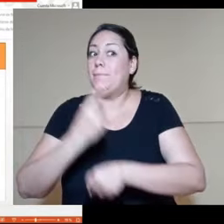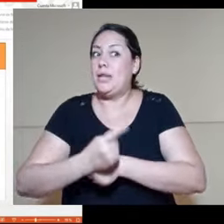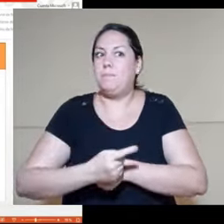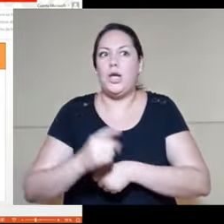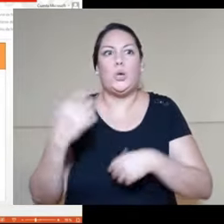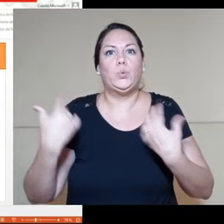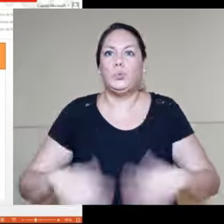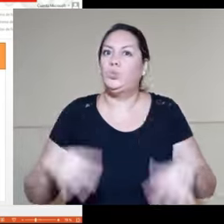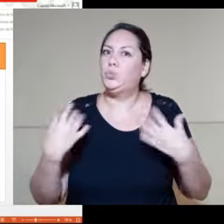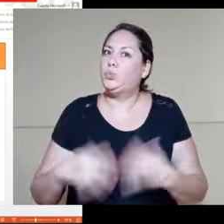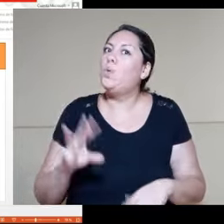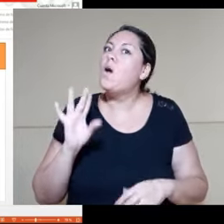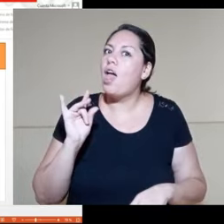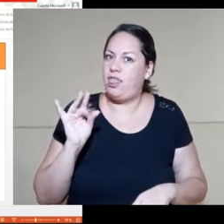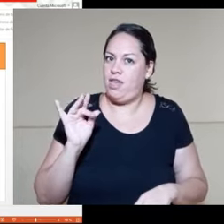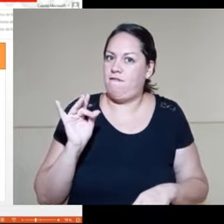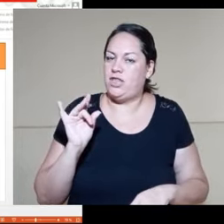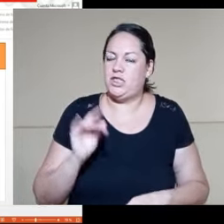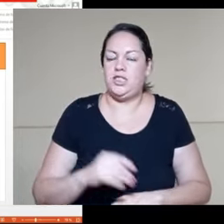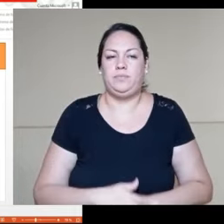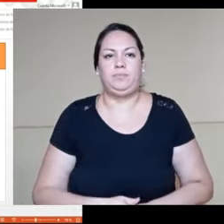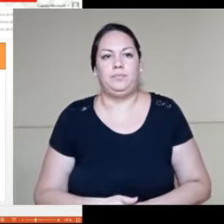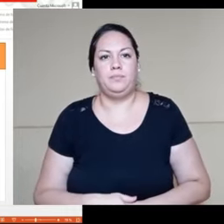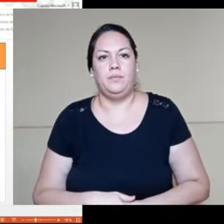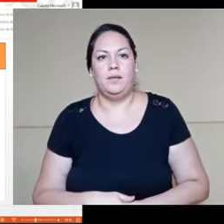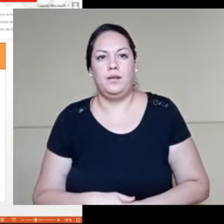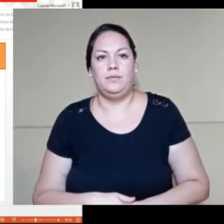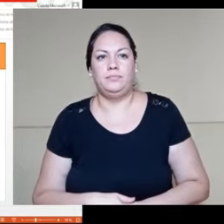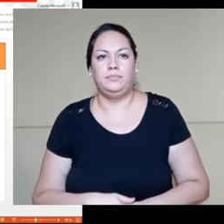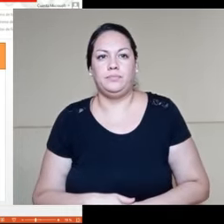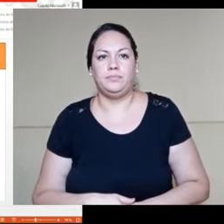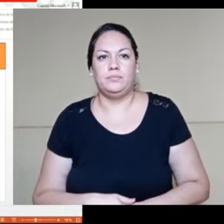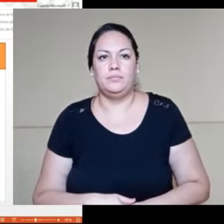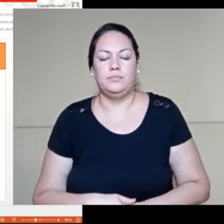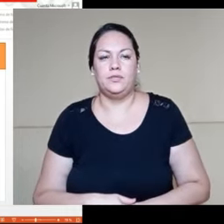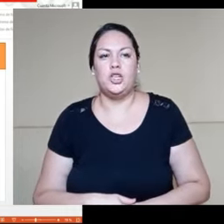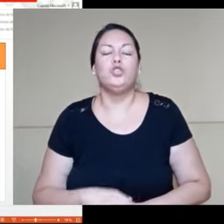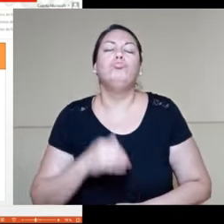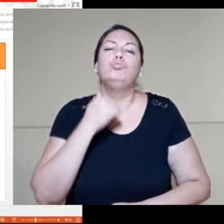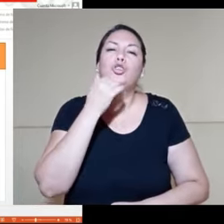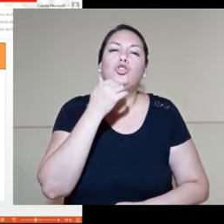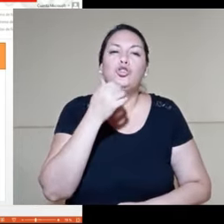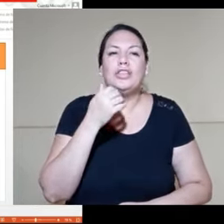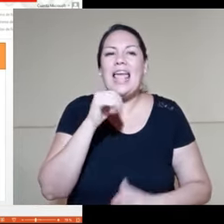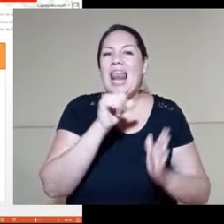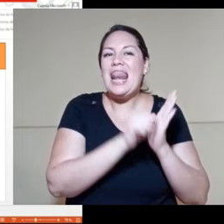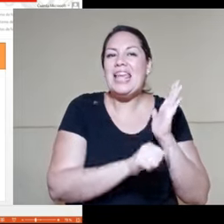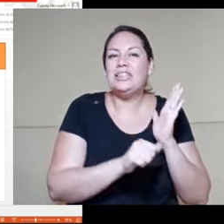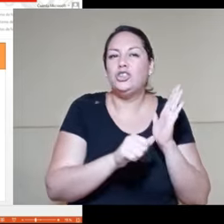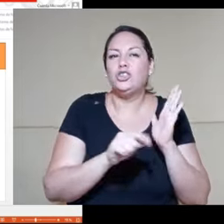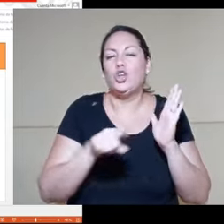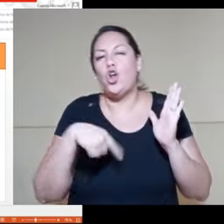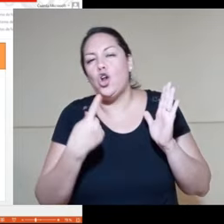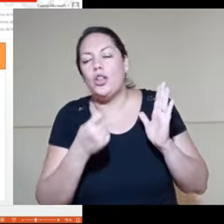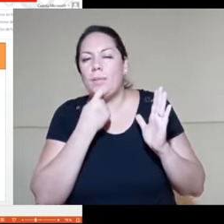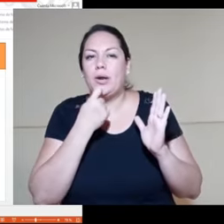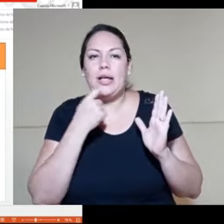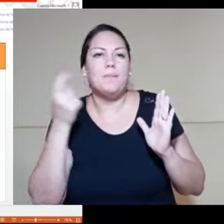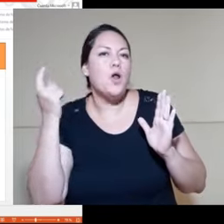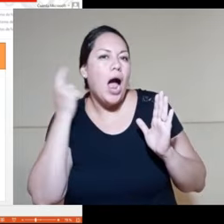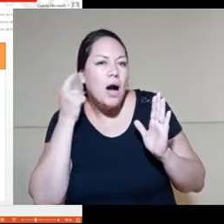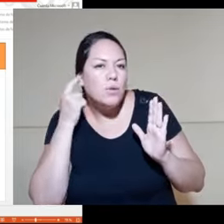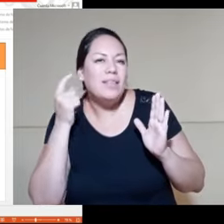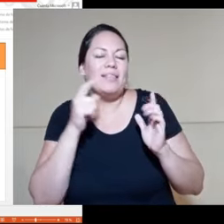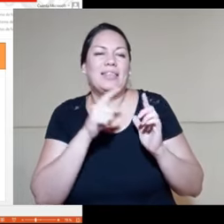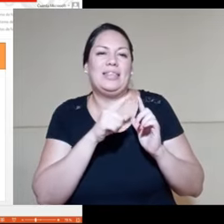porque el primer grado es un grado que cuesta mucho al niño. No sé si tendrá alguna otra lesión, si